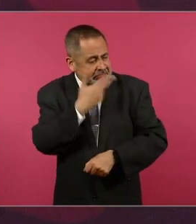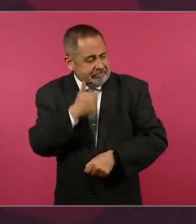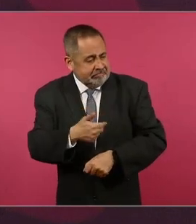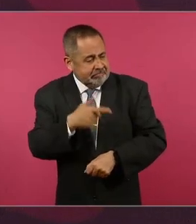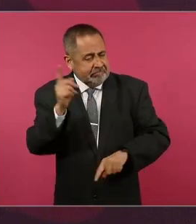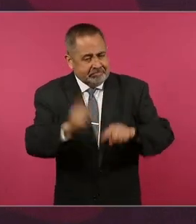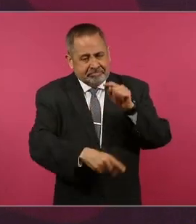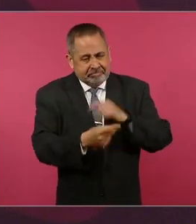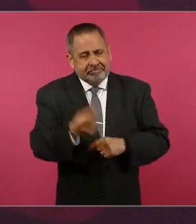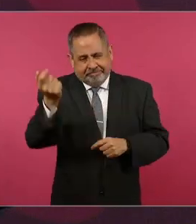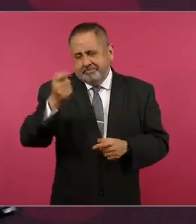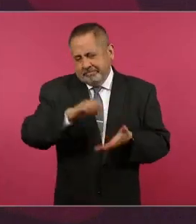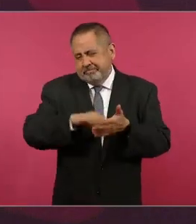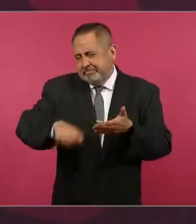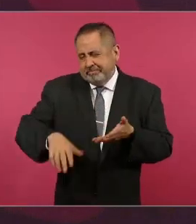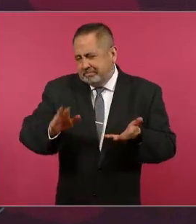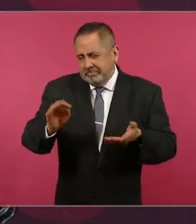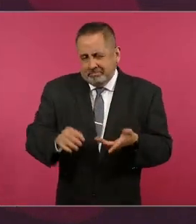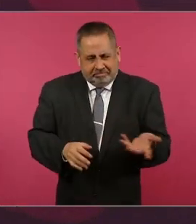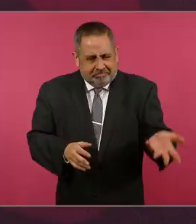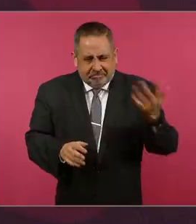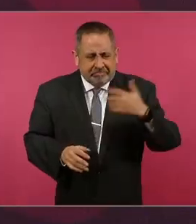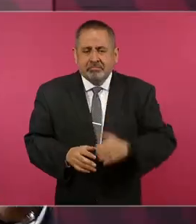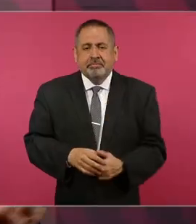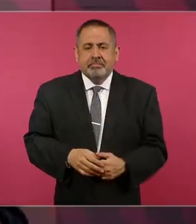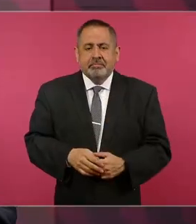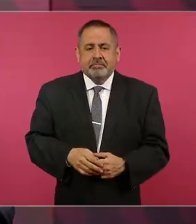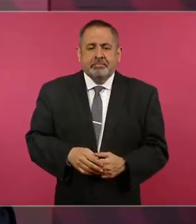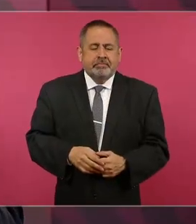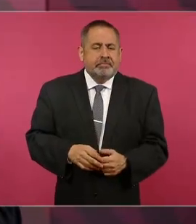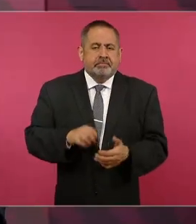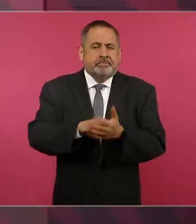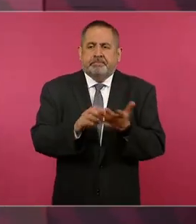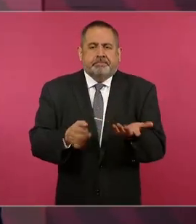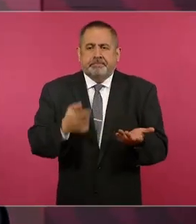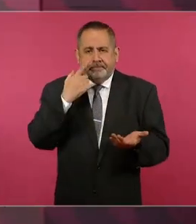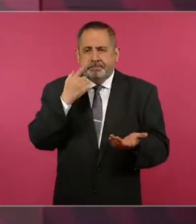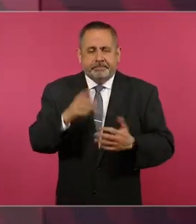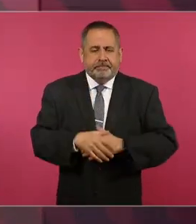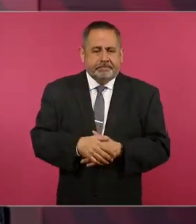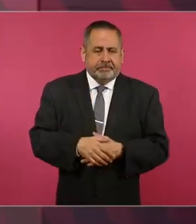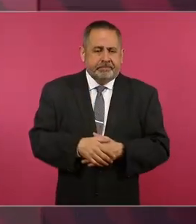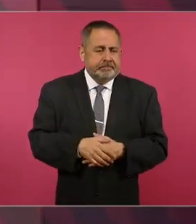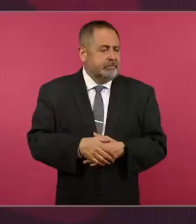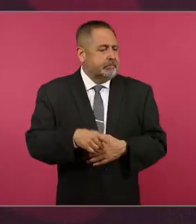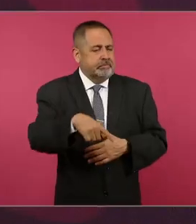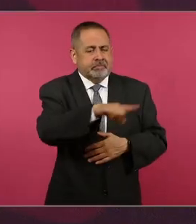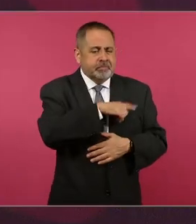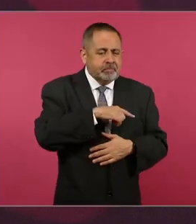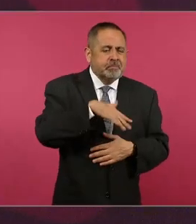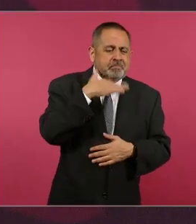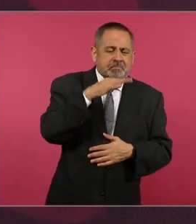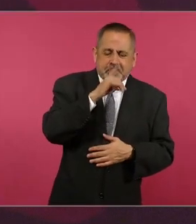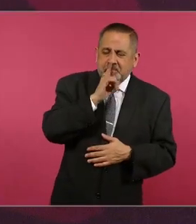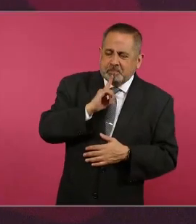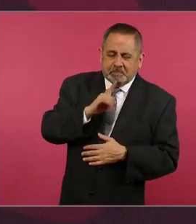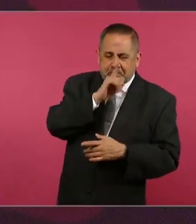porque ¿cómo se explican de que hay toda esa guerra sucia